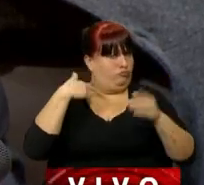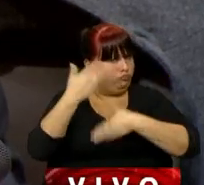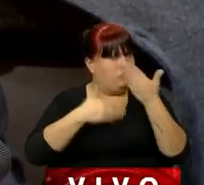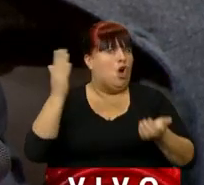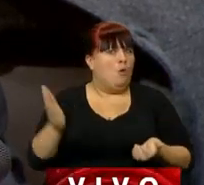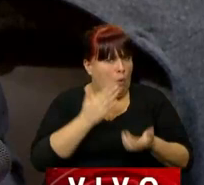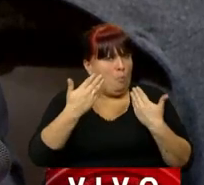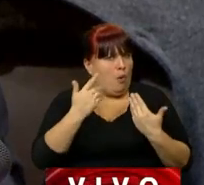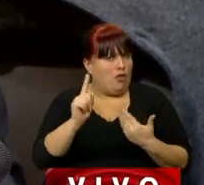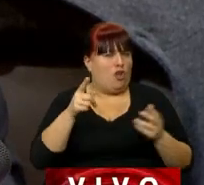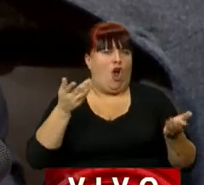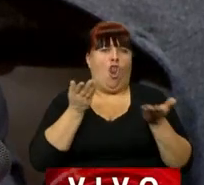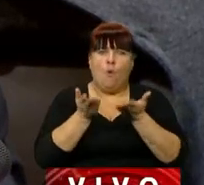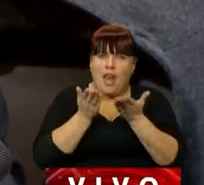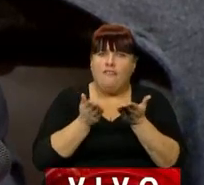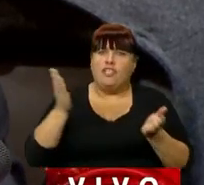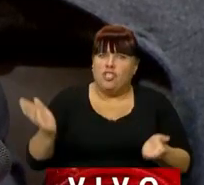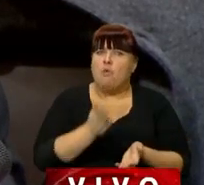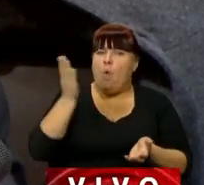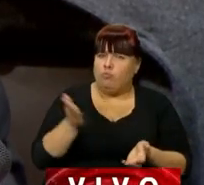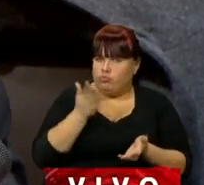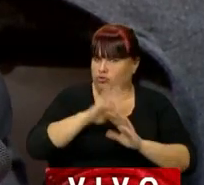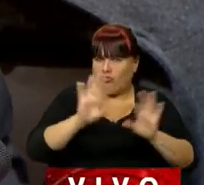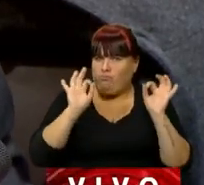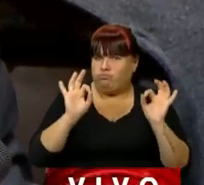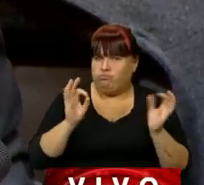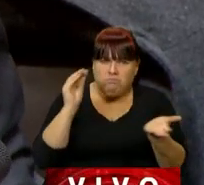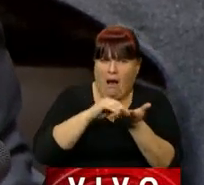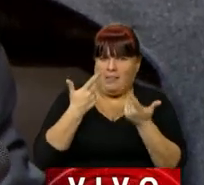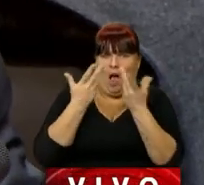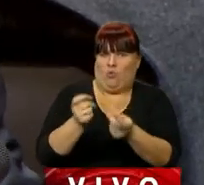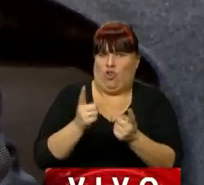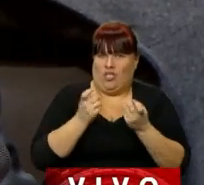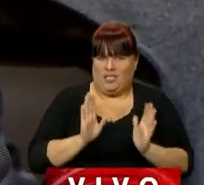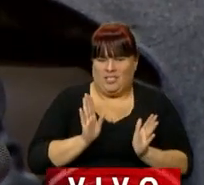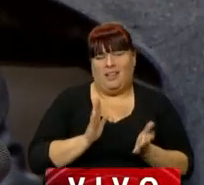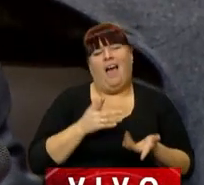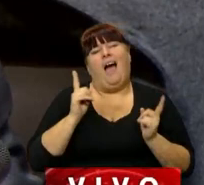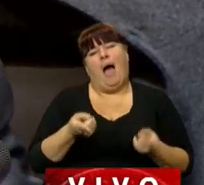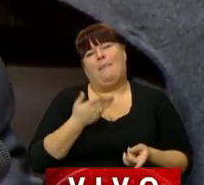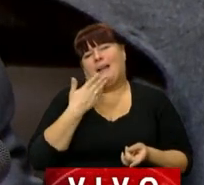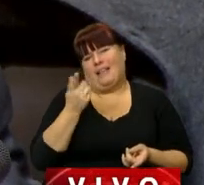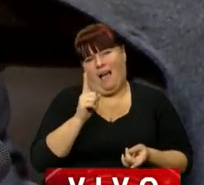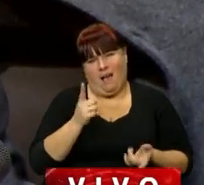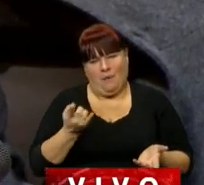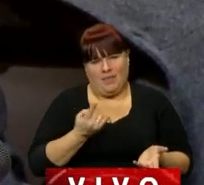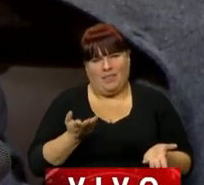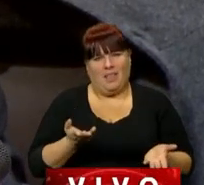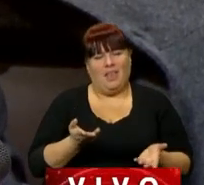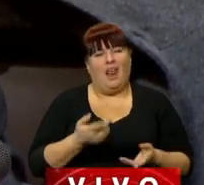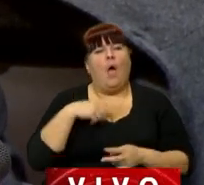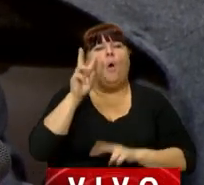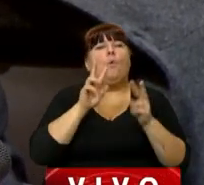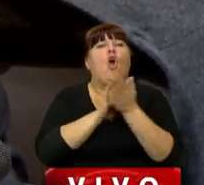siga produciendo los beneficios que ha producido. Y aparte, no nos engañemos, estamos